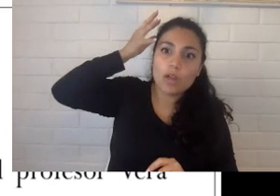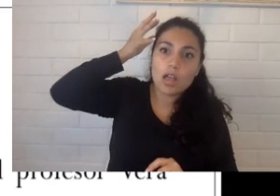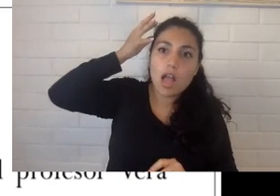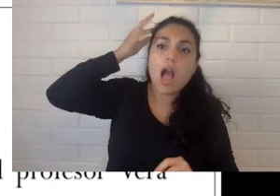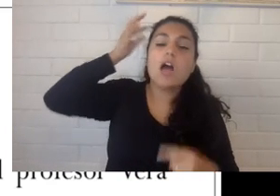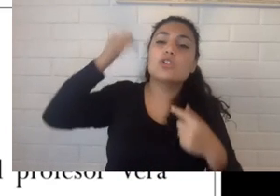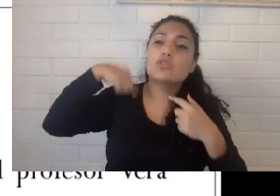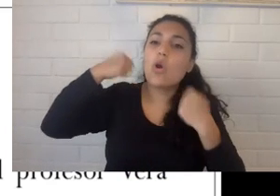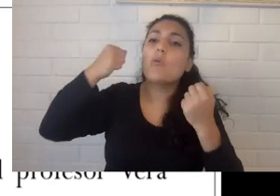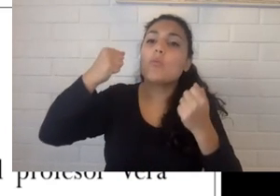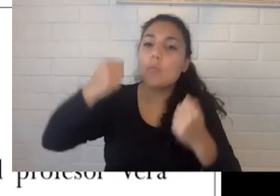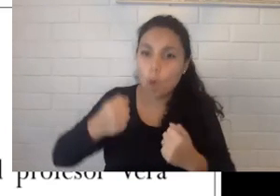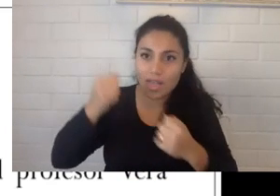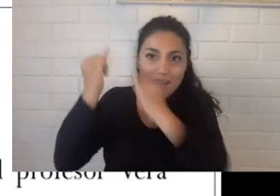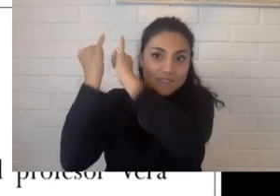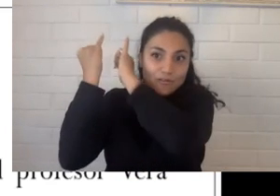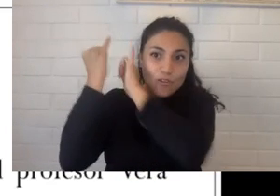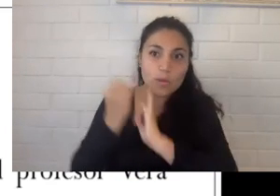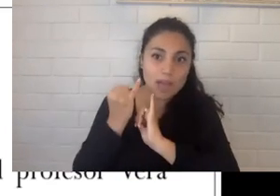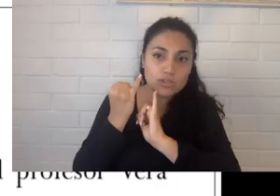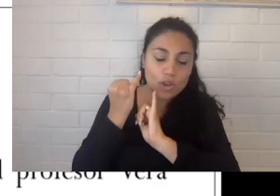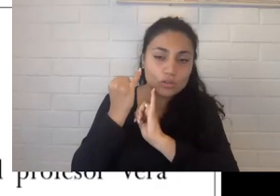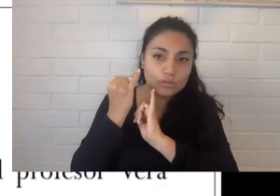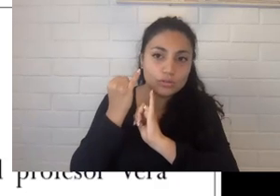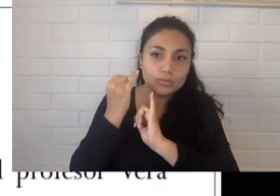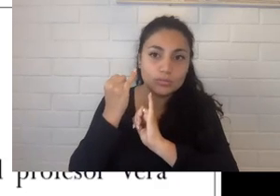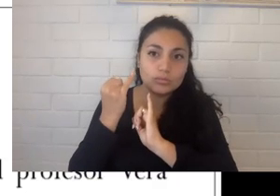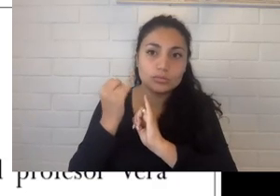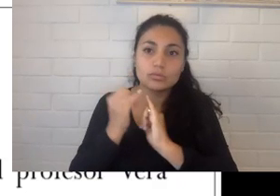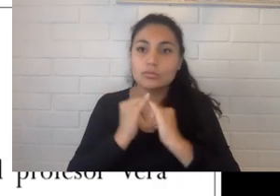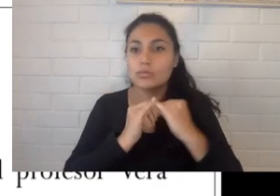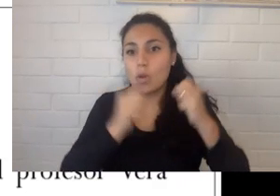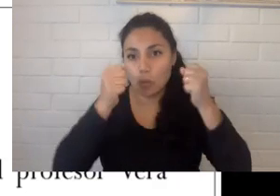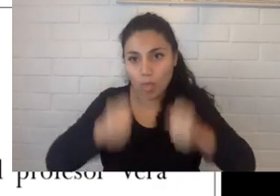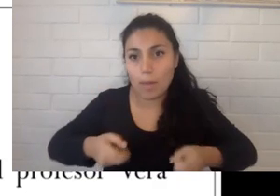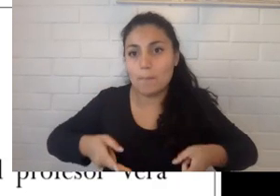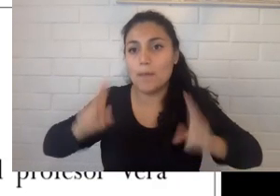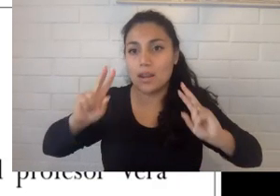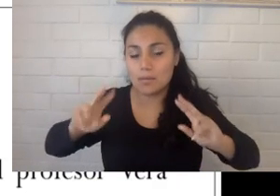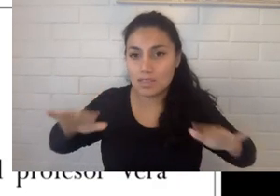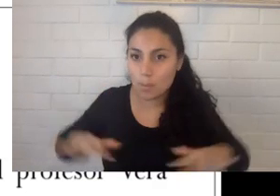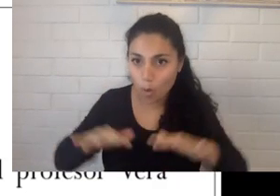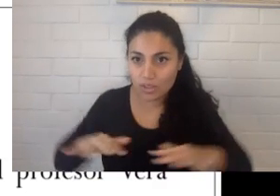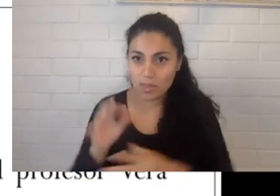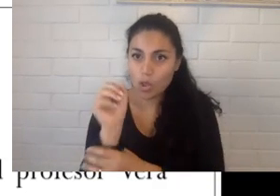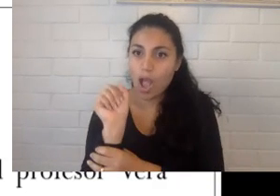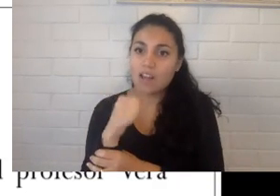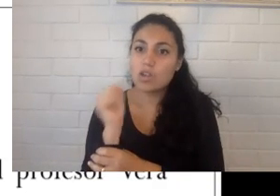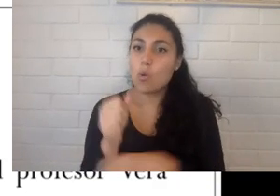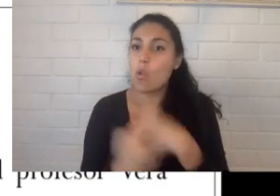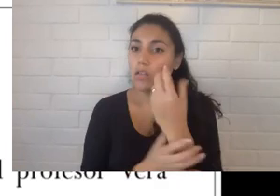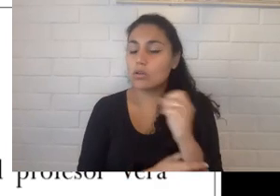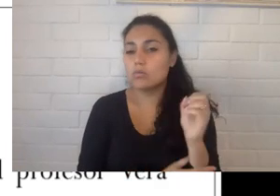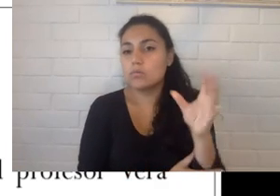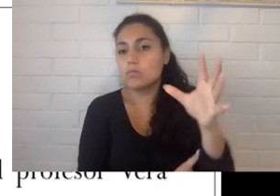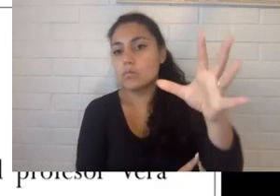posibilidad de que se envíe la información, y esta información que se envía me permite el movimiento de las articulaciones mediante la contracción